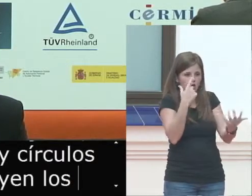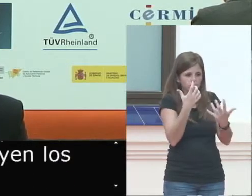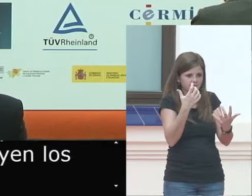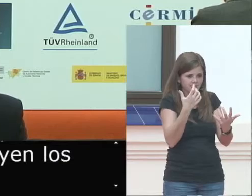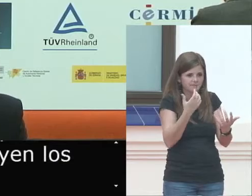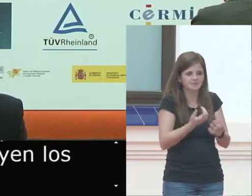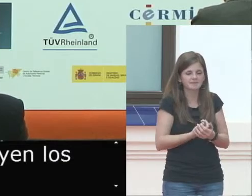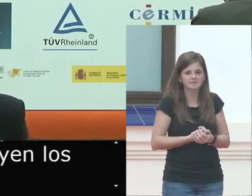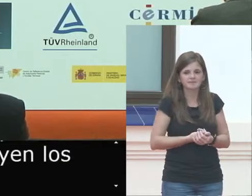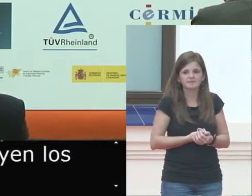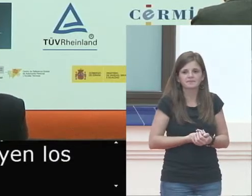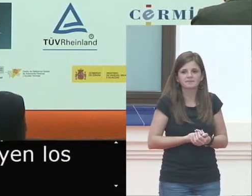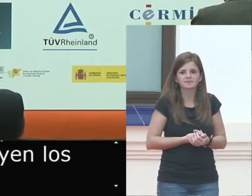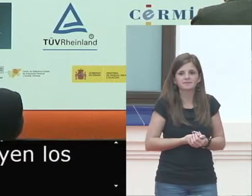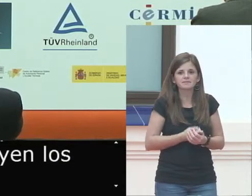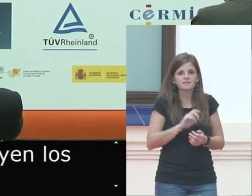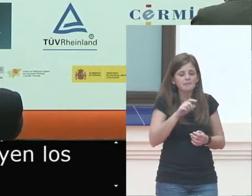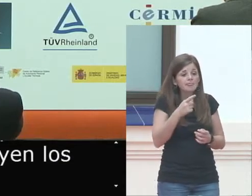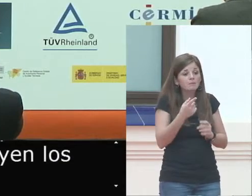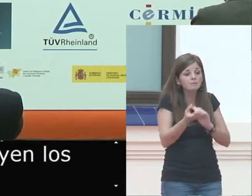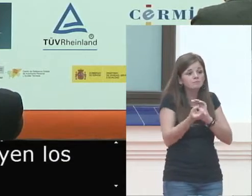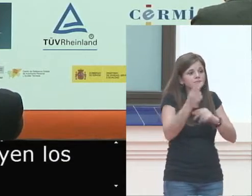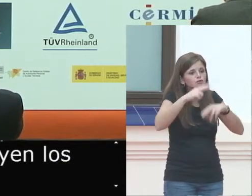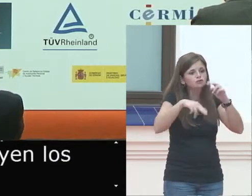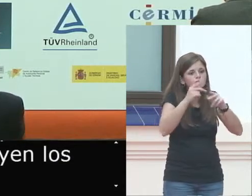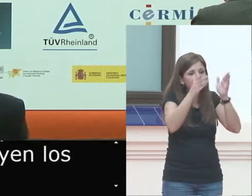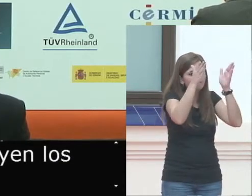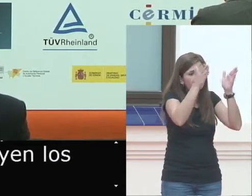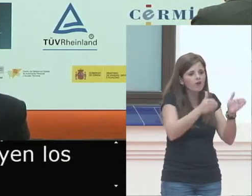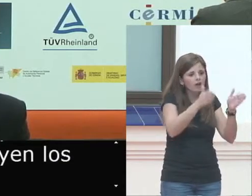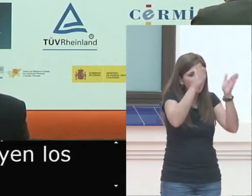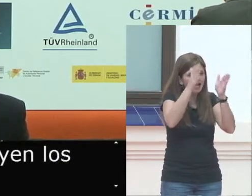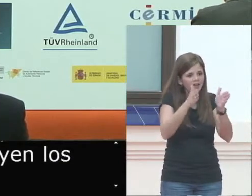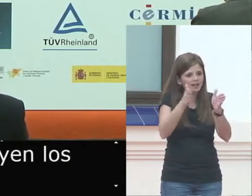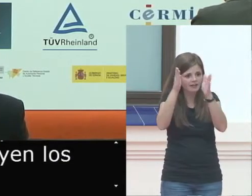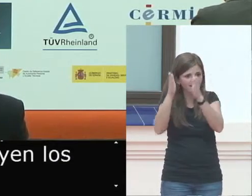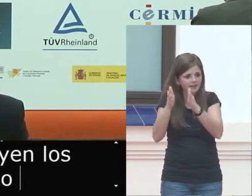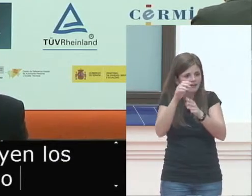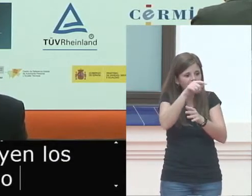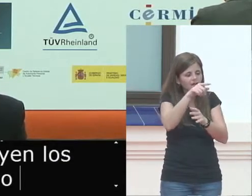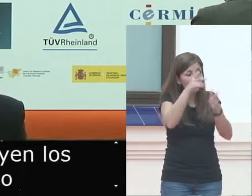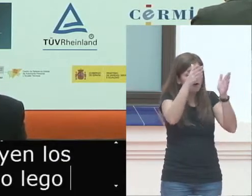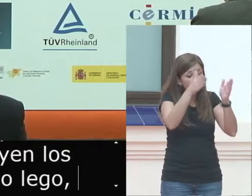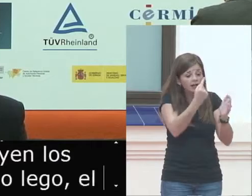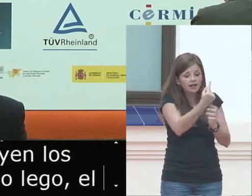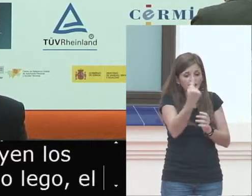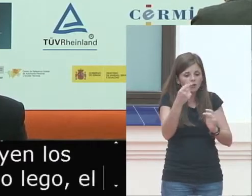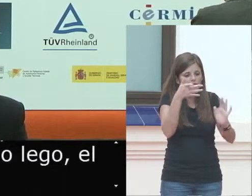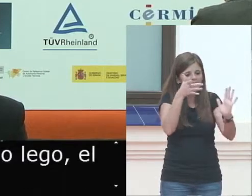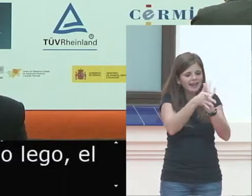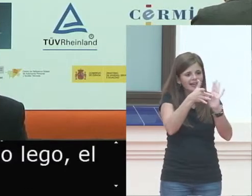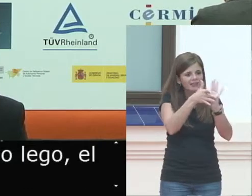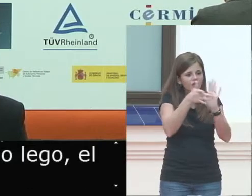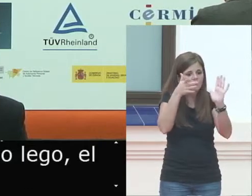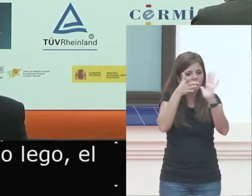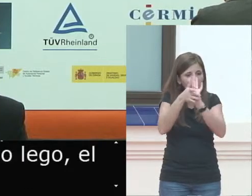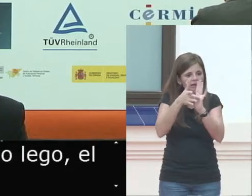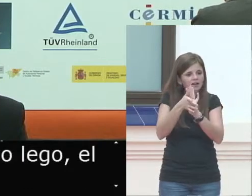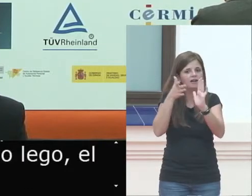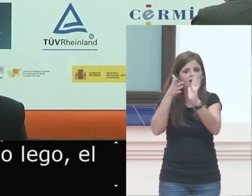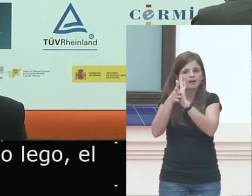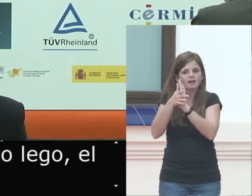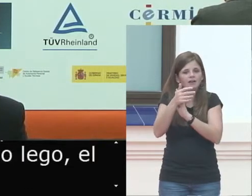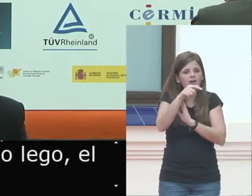y después se construyen como un Lego. El bloque tiene una descripción, puede describir qué